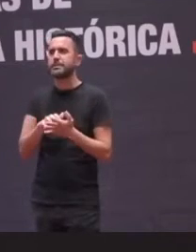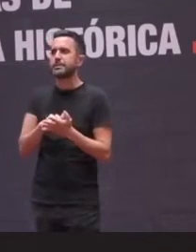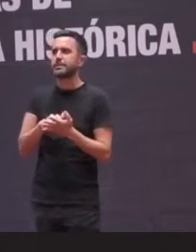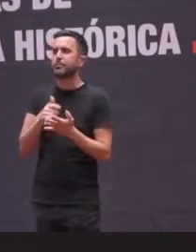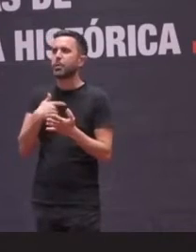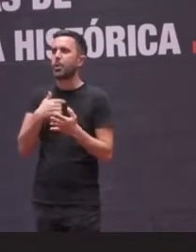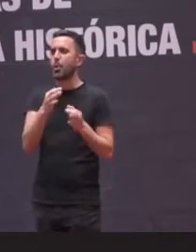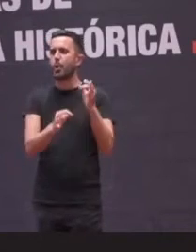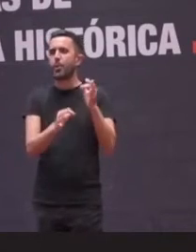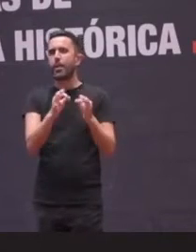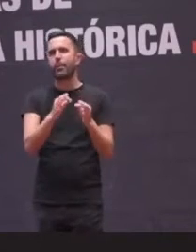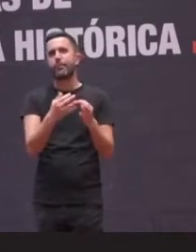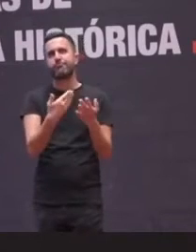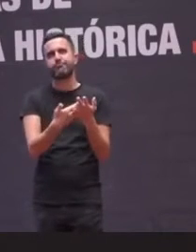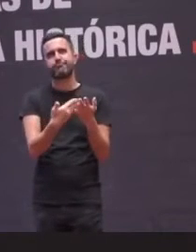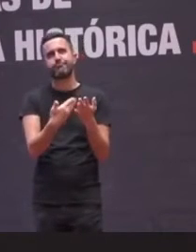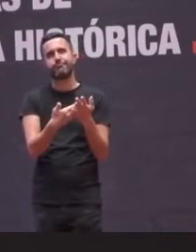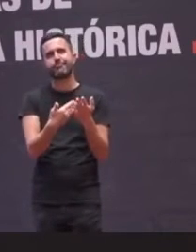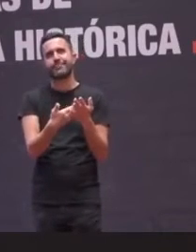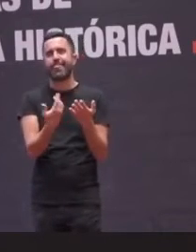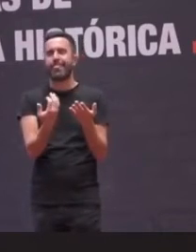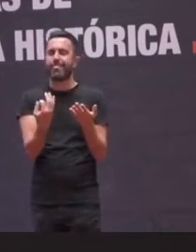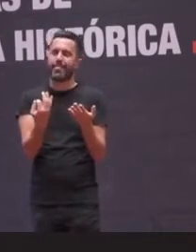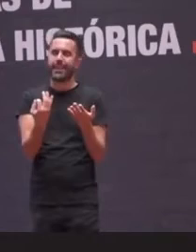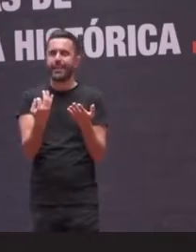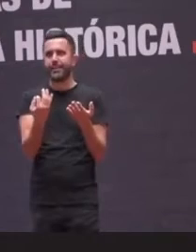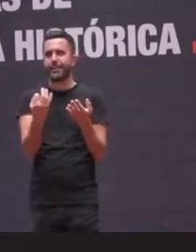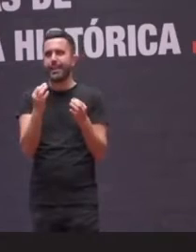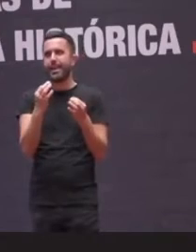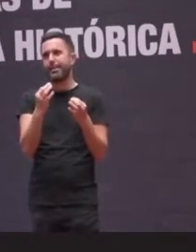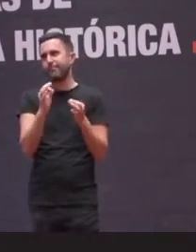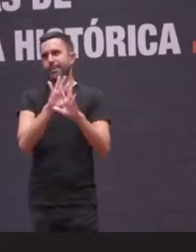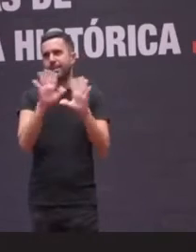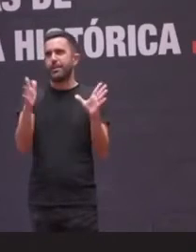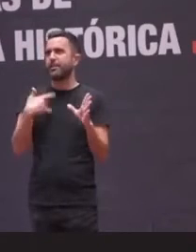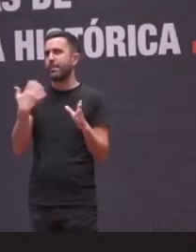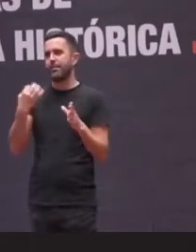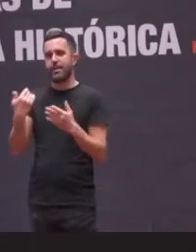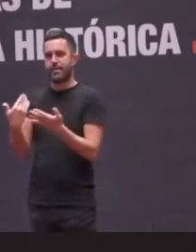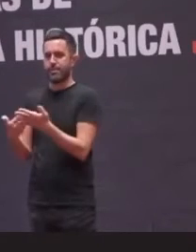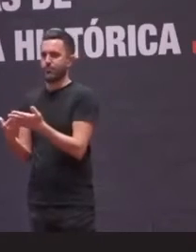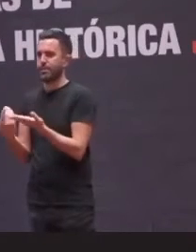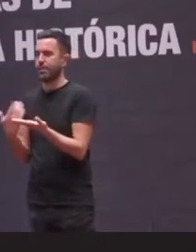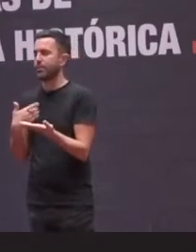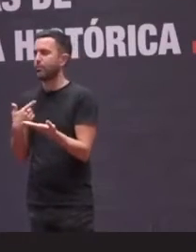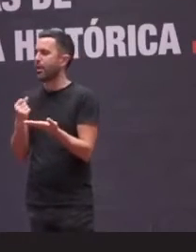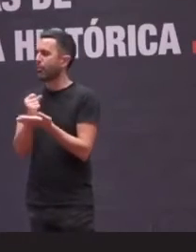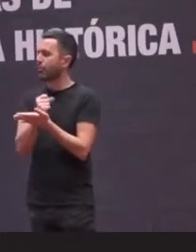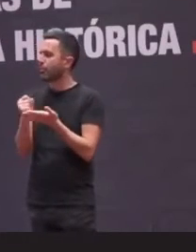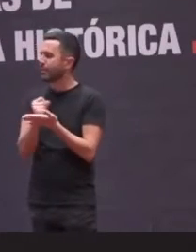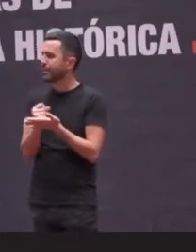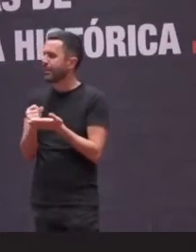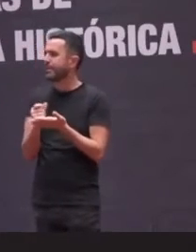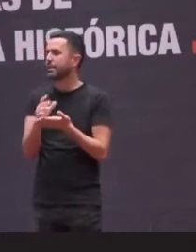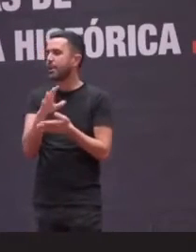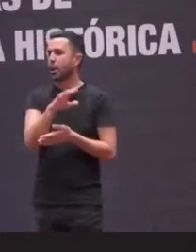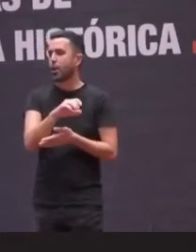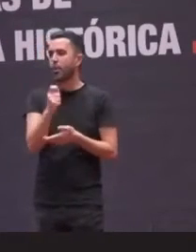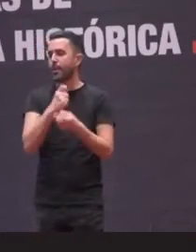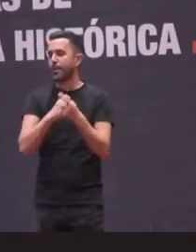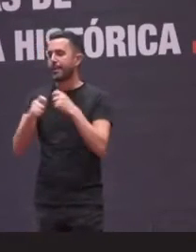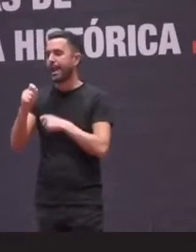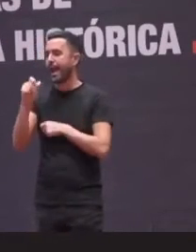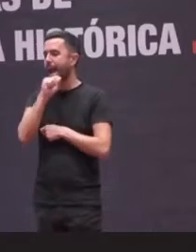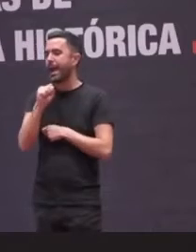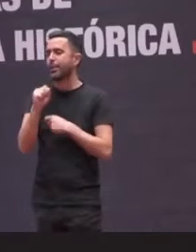das cousas evidentes e notorias, hai que demostralo con papel. Estaba perfectamente documentado que se fixeron a compraventa no ano 38,